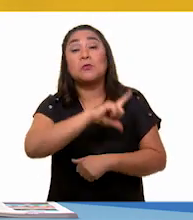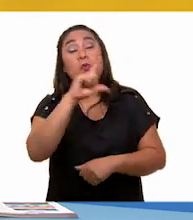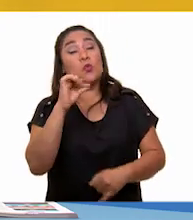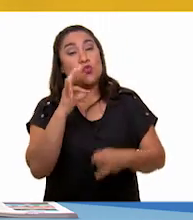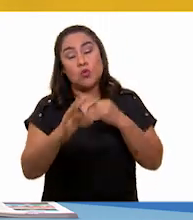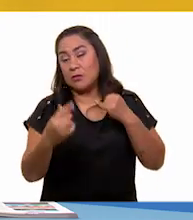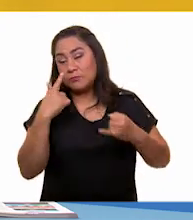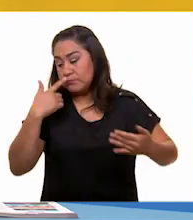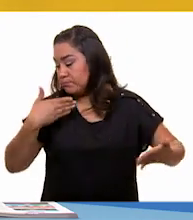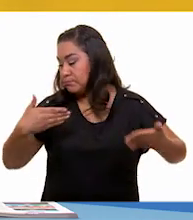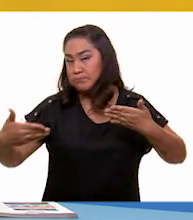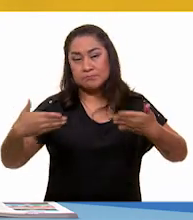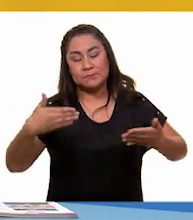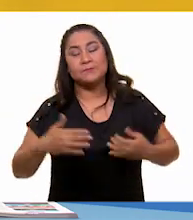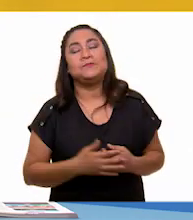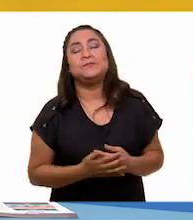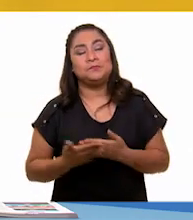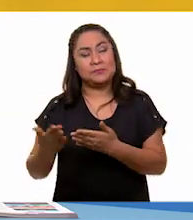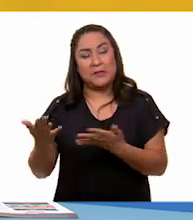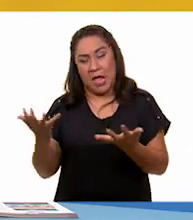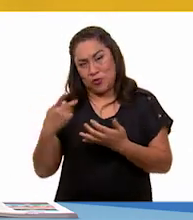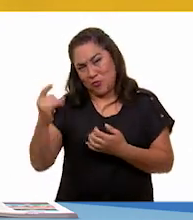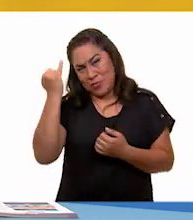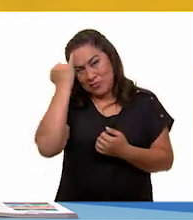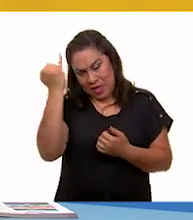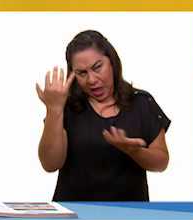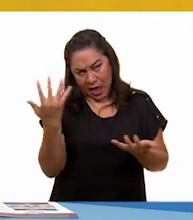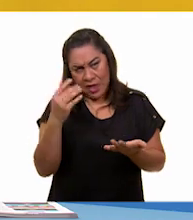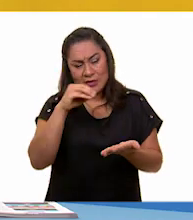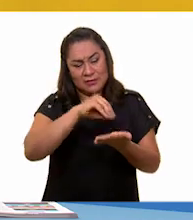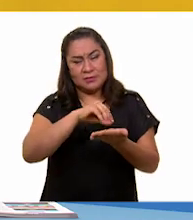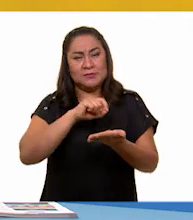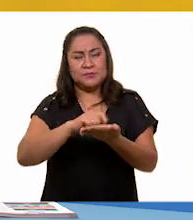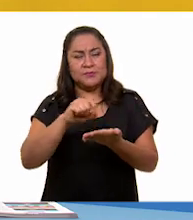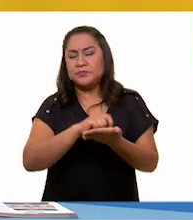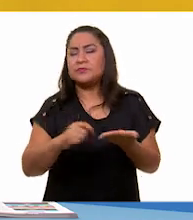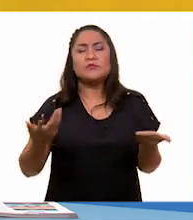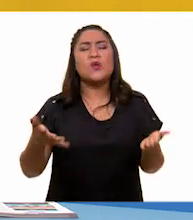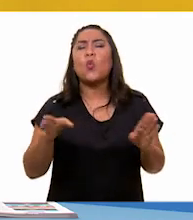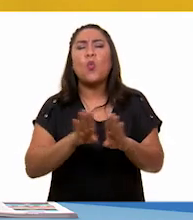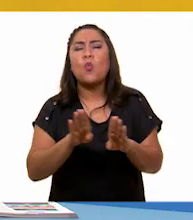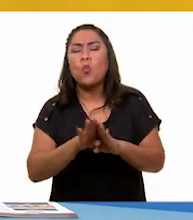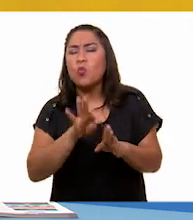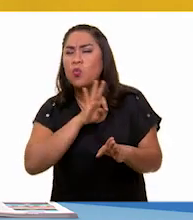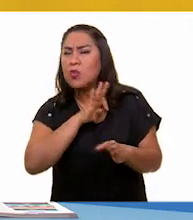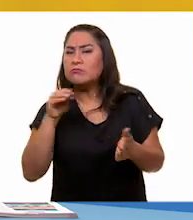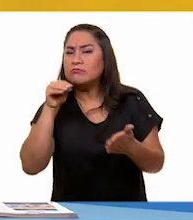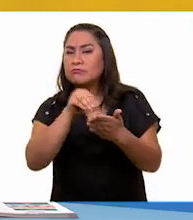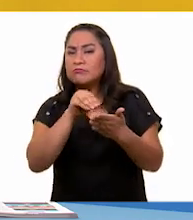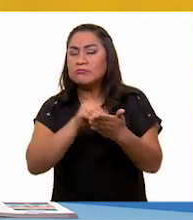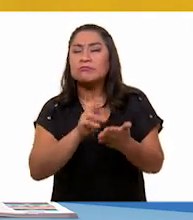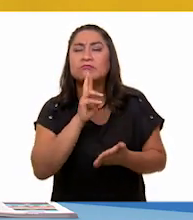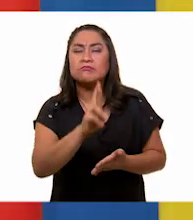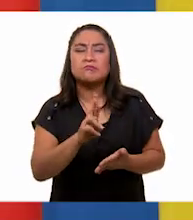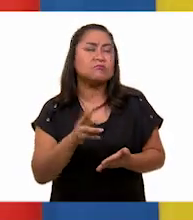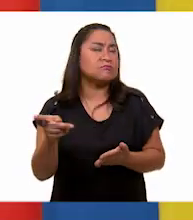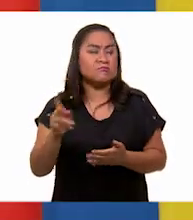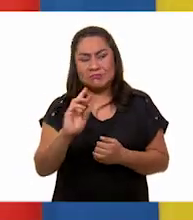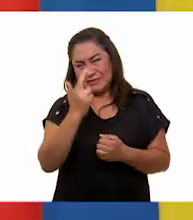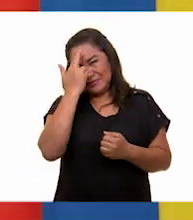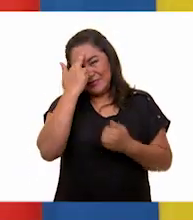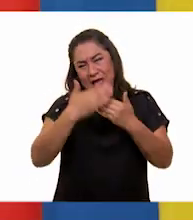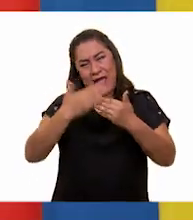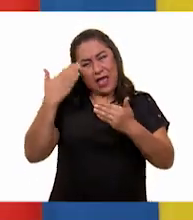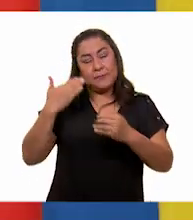comparamos resultados. María, apliquemos tu idea en este desafío. ¿Cómo podemos resolver esto con lo que te acordaste?